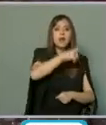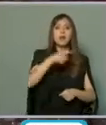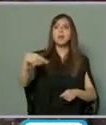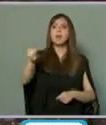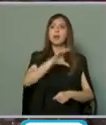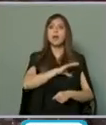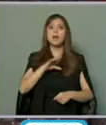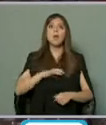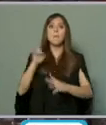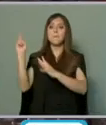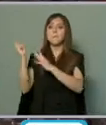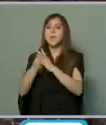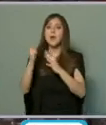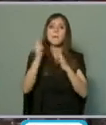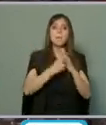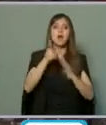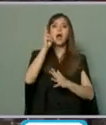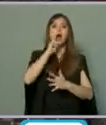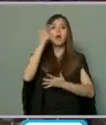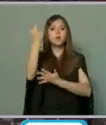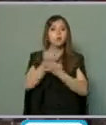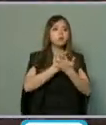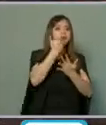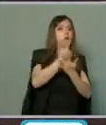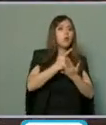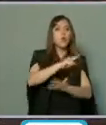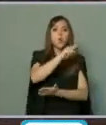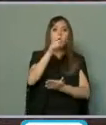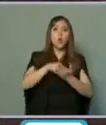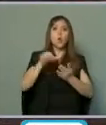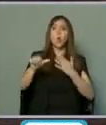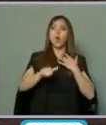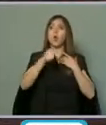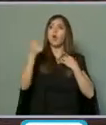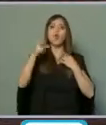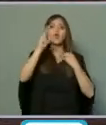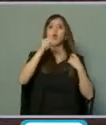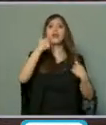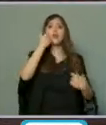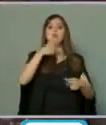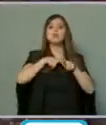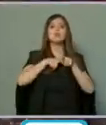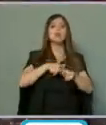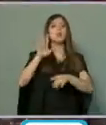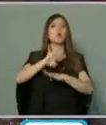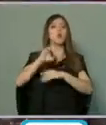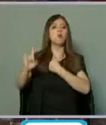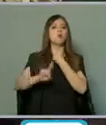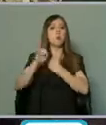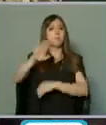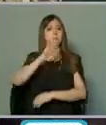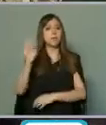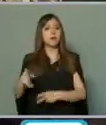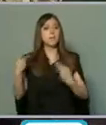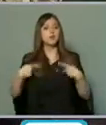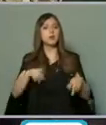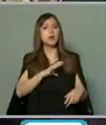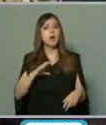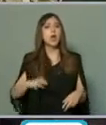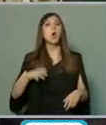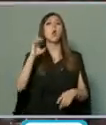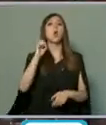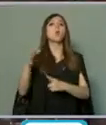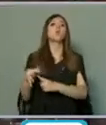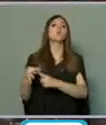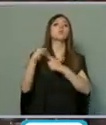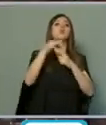están marcando, hay convocatorias a concentraciones, incluso manifestándonos en contra de esta violencia, y no solamente el caso de candidatos, de acceso a cargos de